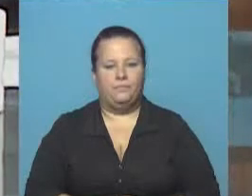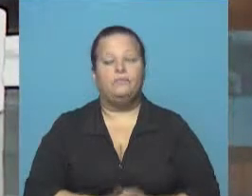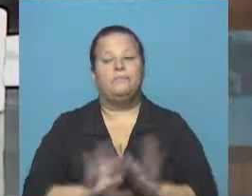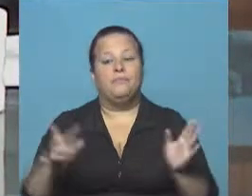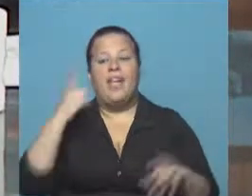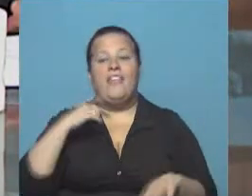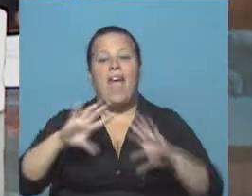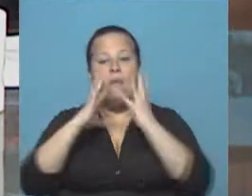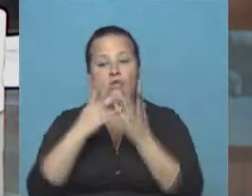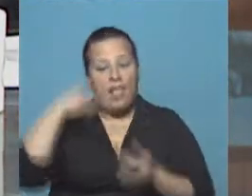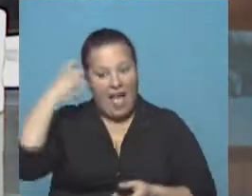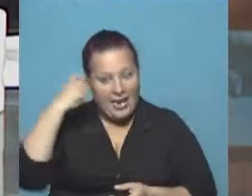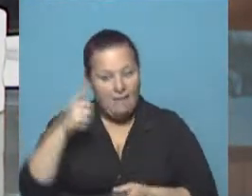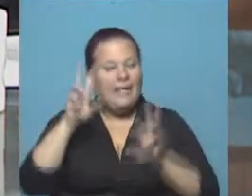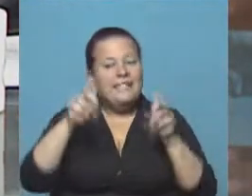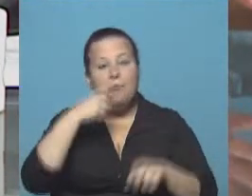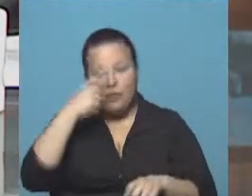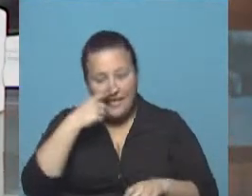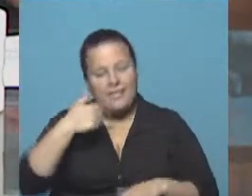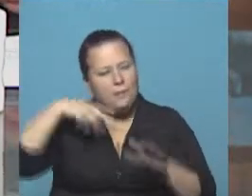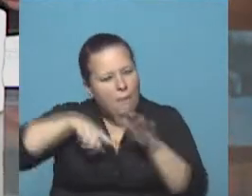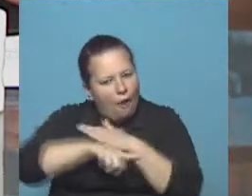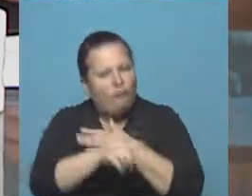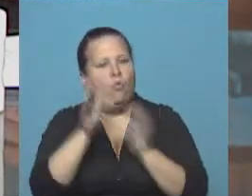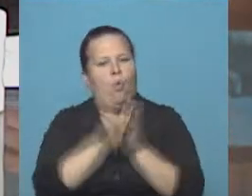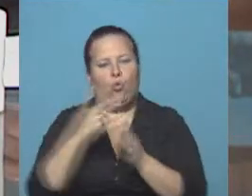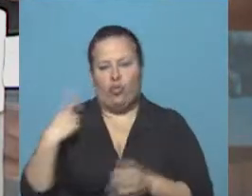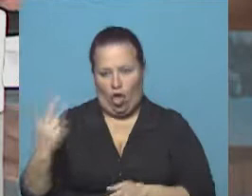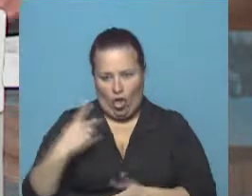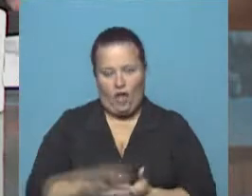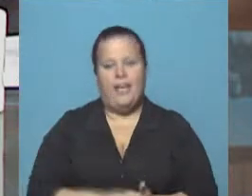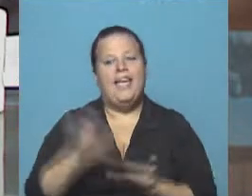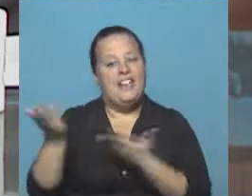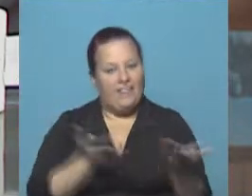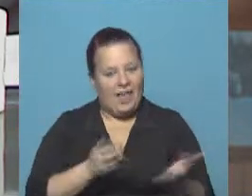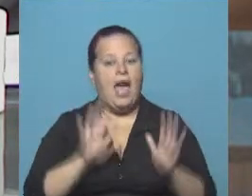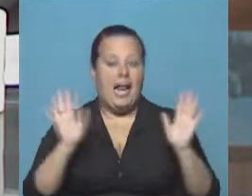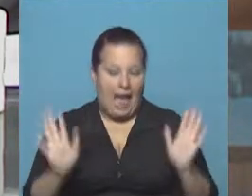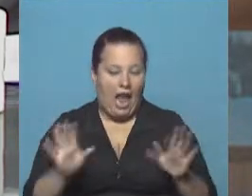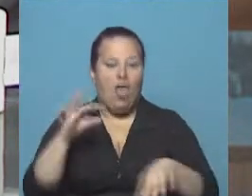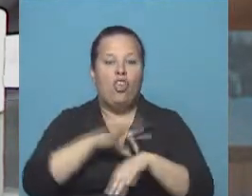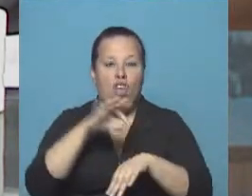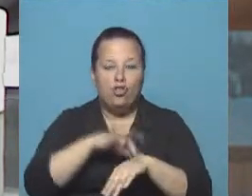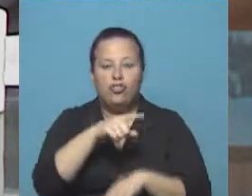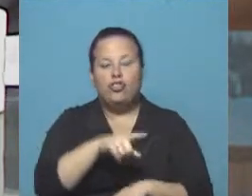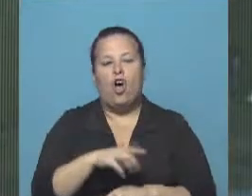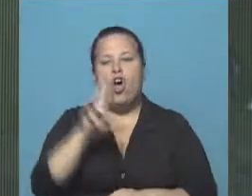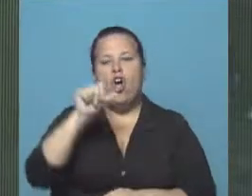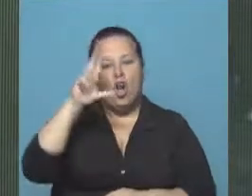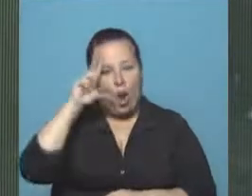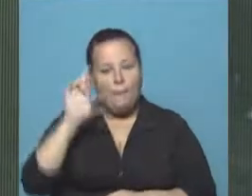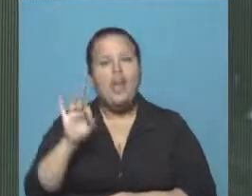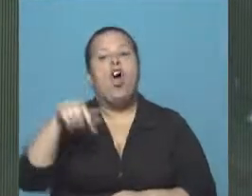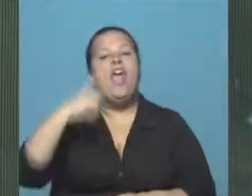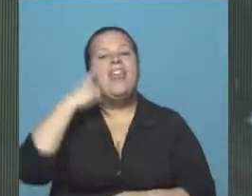Bueno, el Día Mundial de los Animales es un tema interesante, vamos a estar profundizando junto con Amalia y un invitado. Claro, con el doctor Enrique Romero, porque